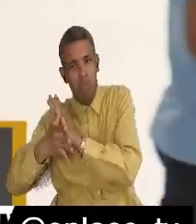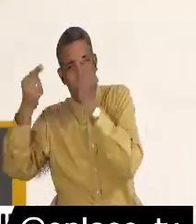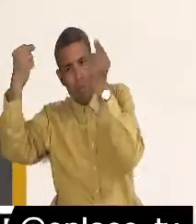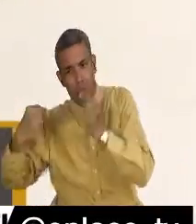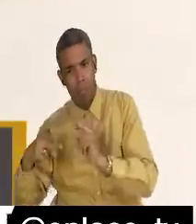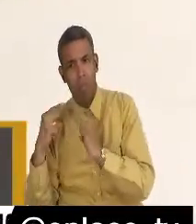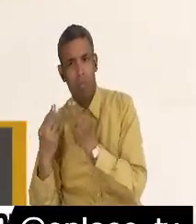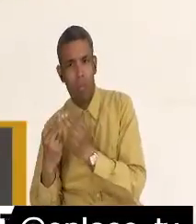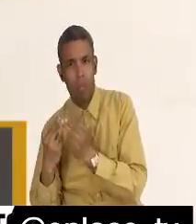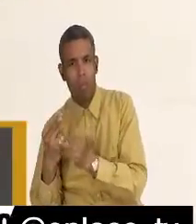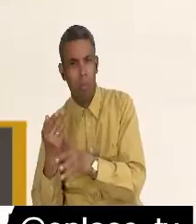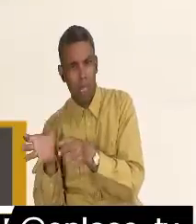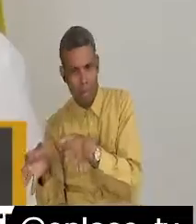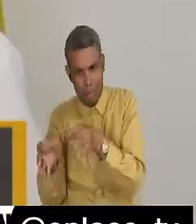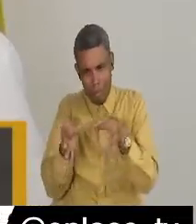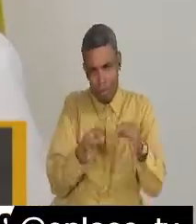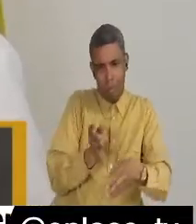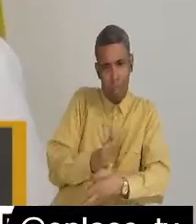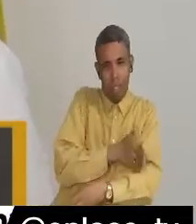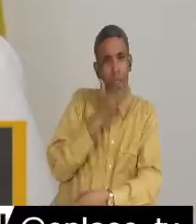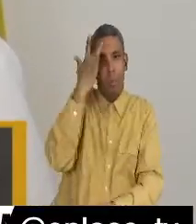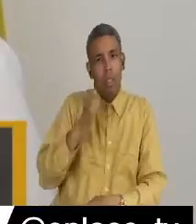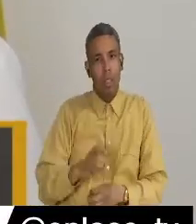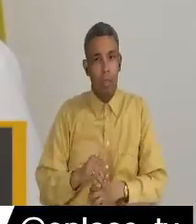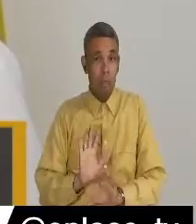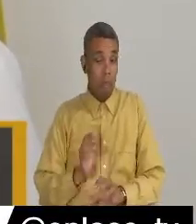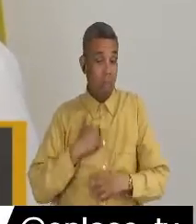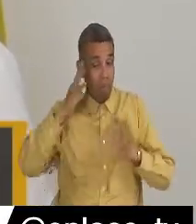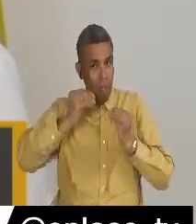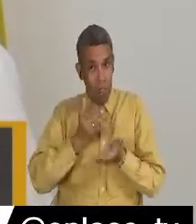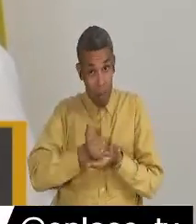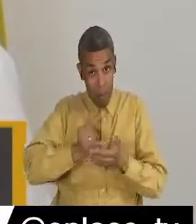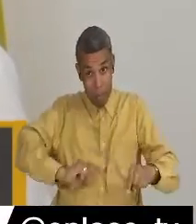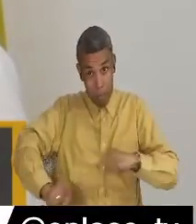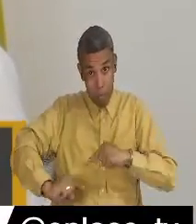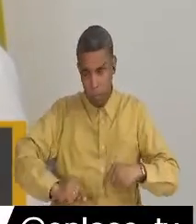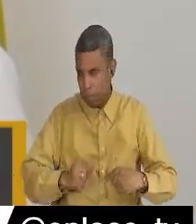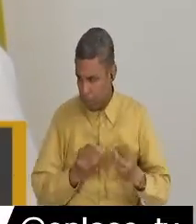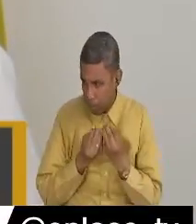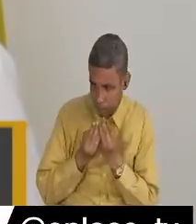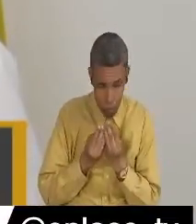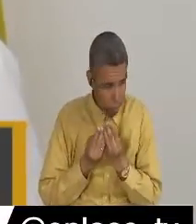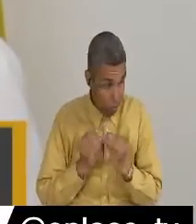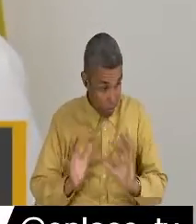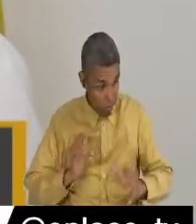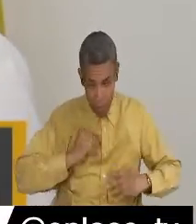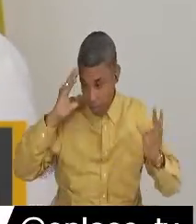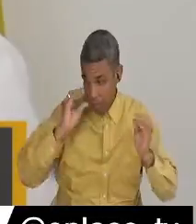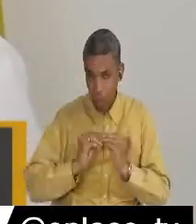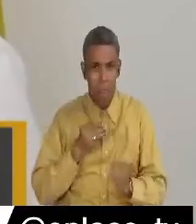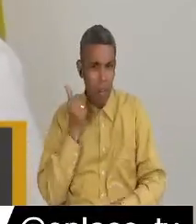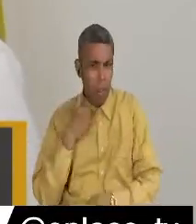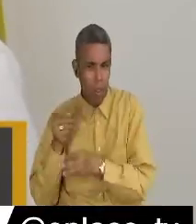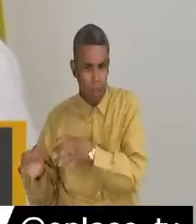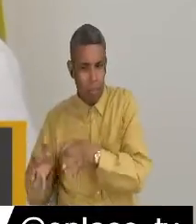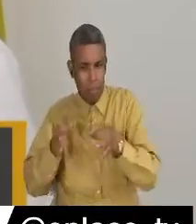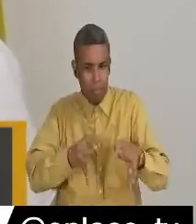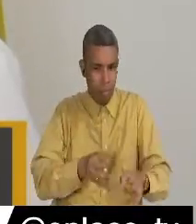procedimos y consideramos que es más oportuno para los meses de abril de dar a